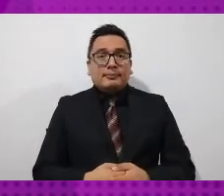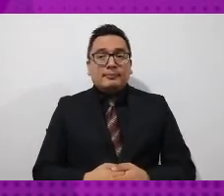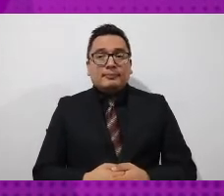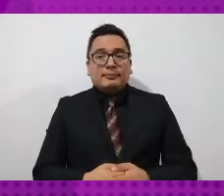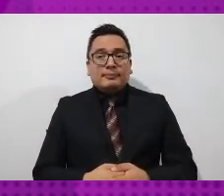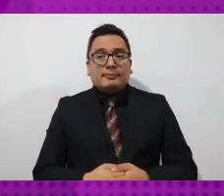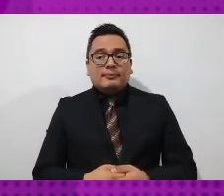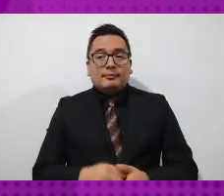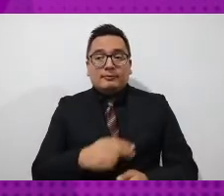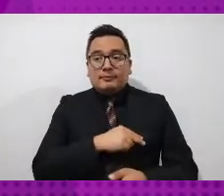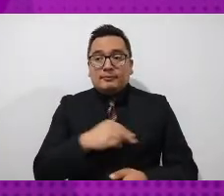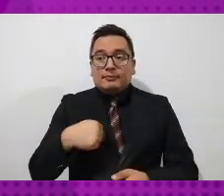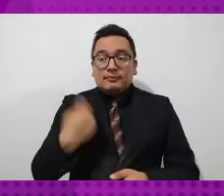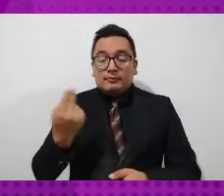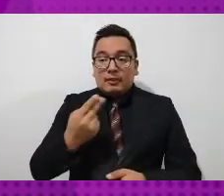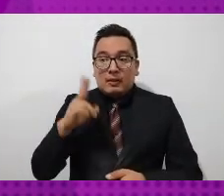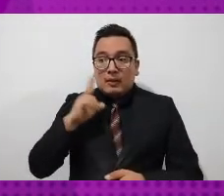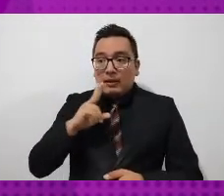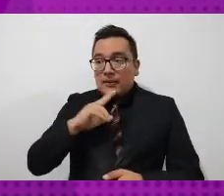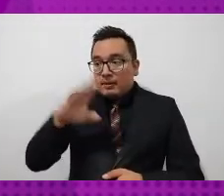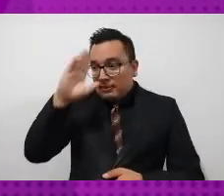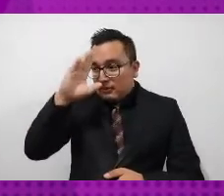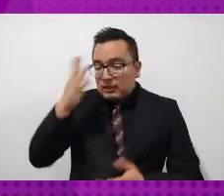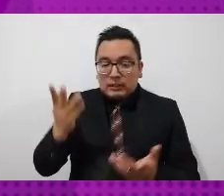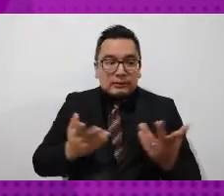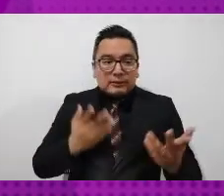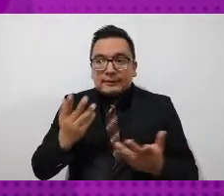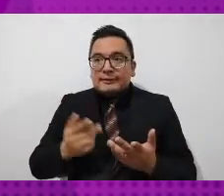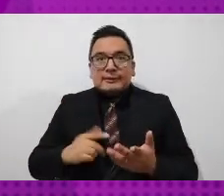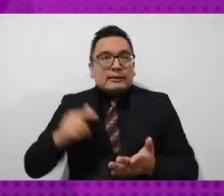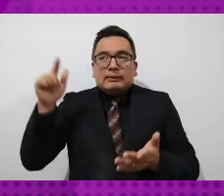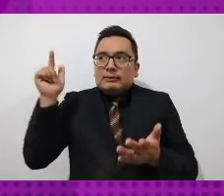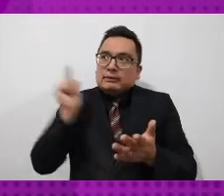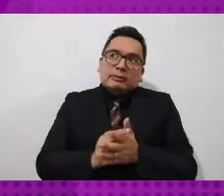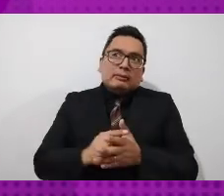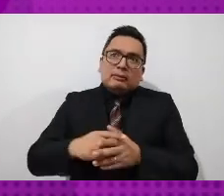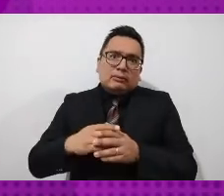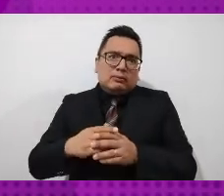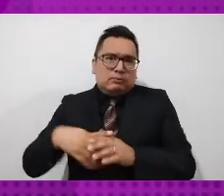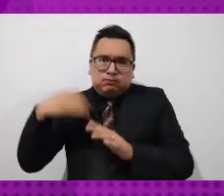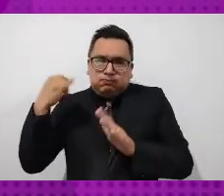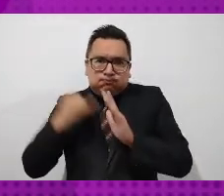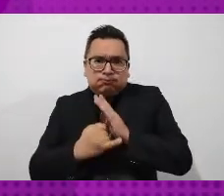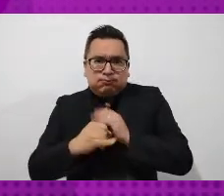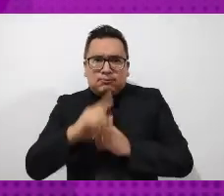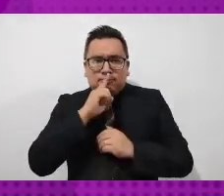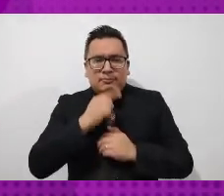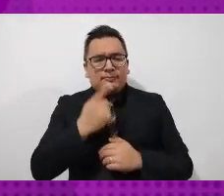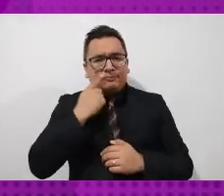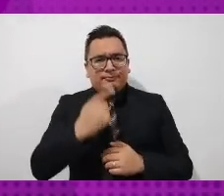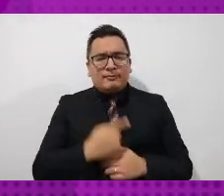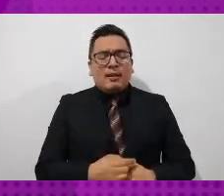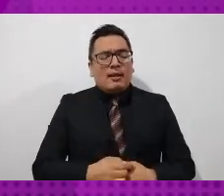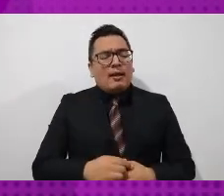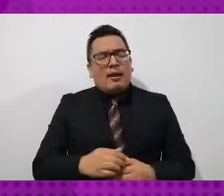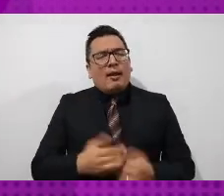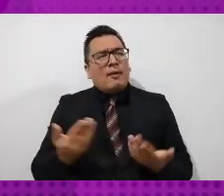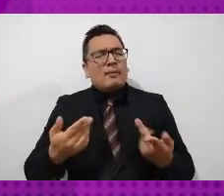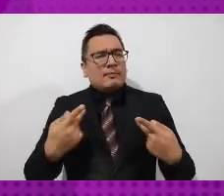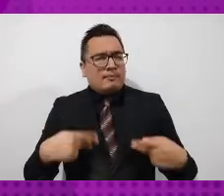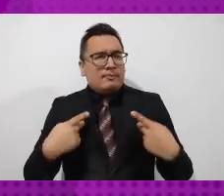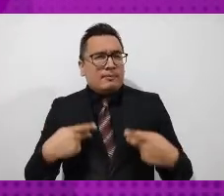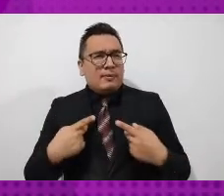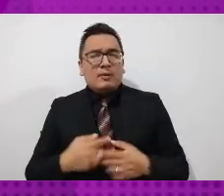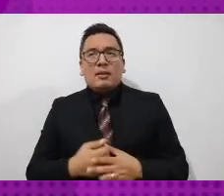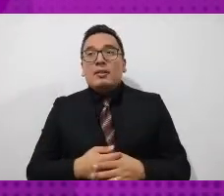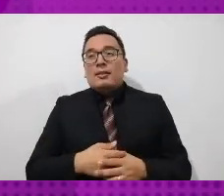no pensemos tampoco en la gran reforma. Hay veces que la ciudadanía tiene el tacto tan preciso de lo que pasa